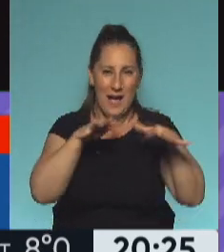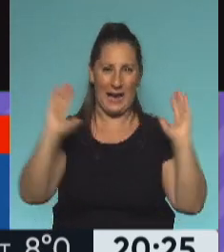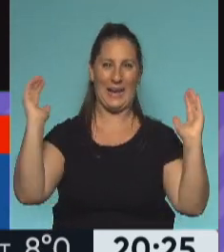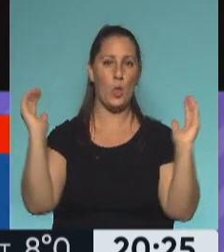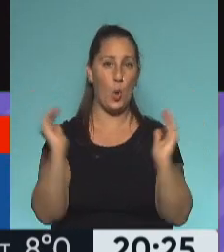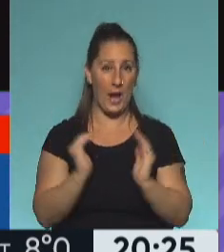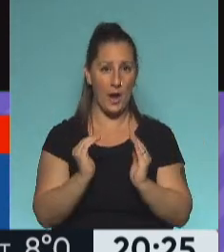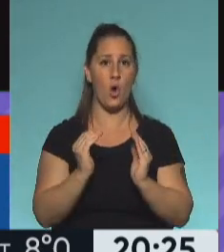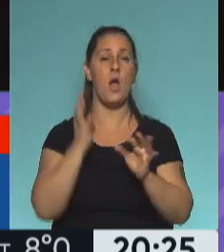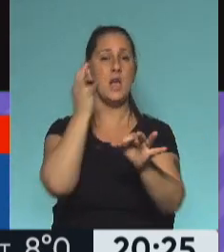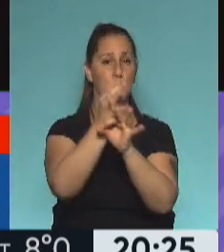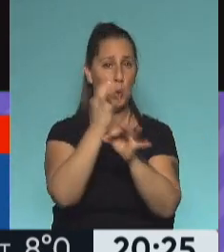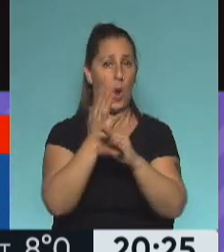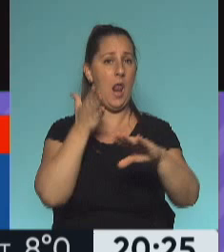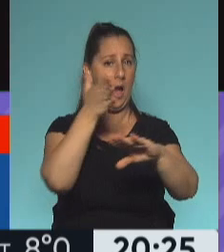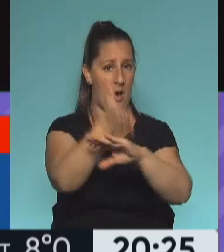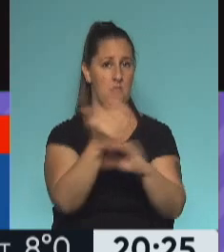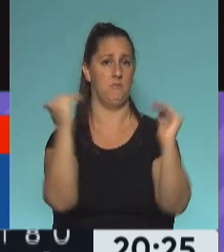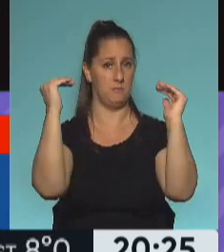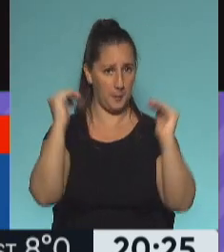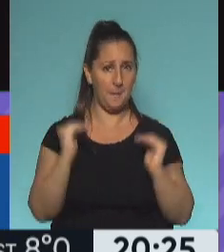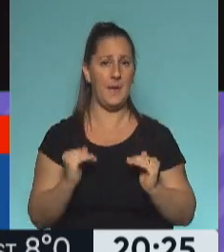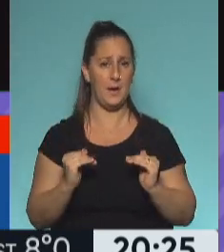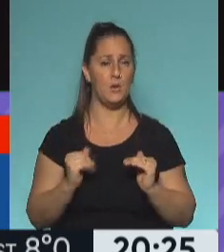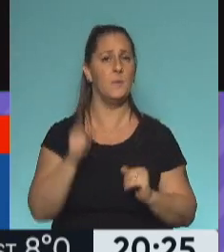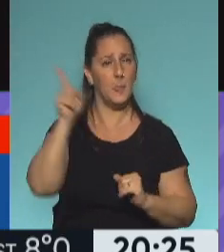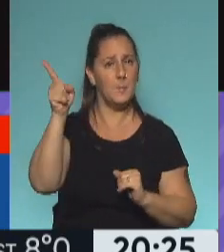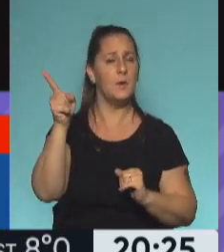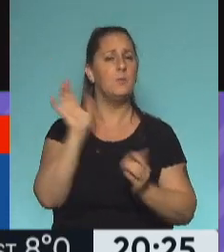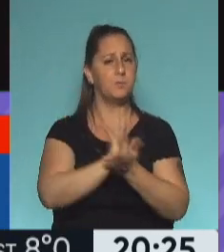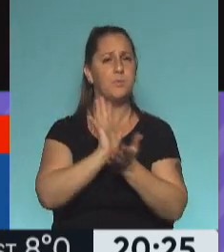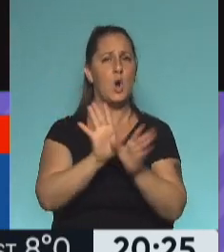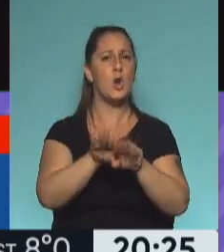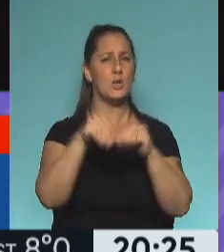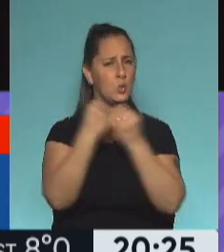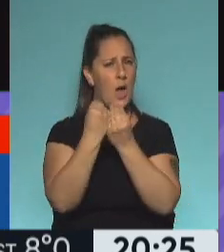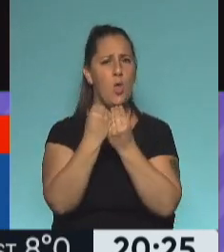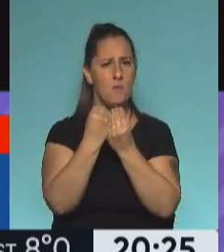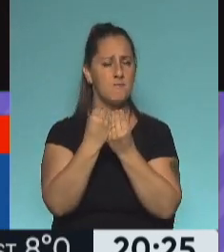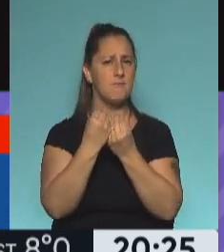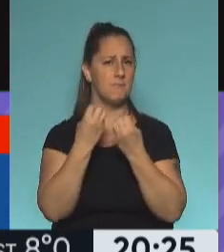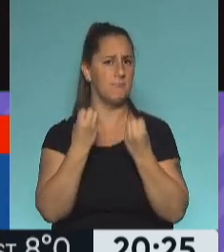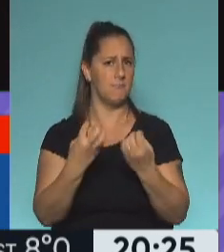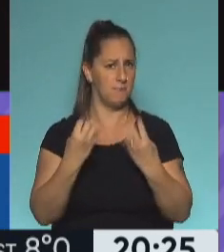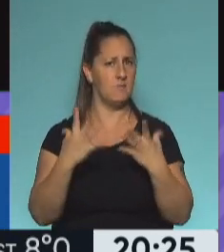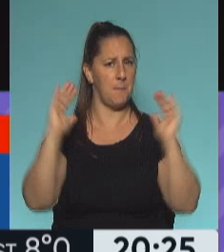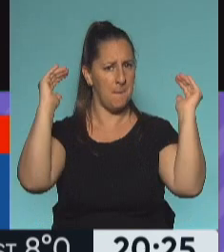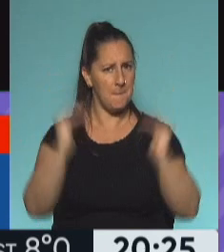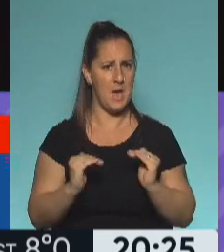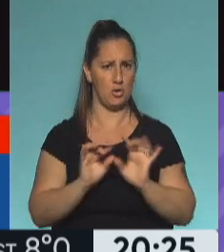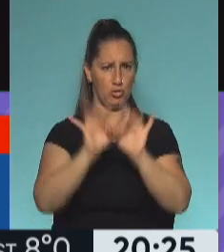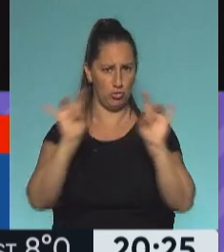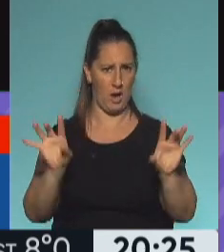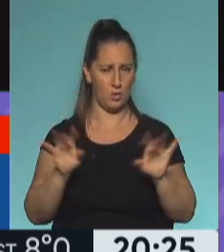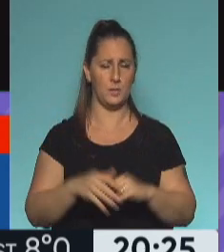la presencialidad en los establecimientos educativos, tuvieron un efecto máximo sobre la reducción de casos. Ahora, doctor,